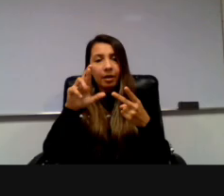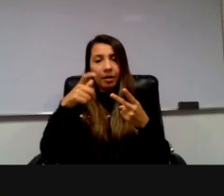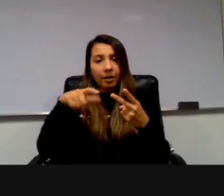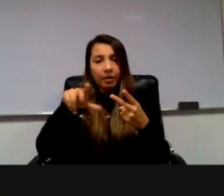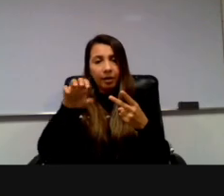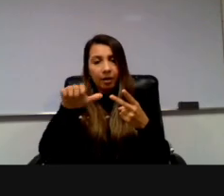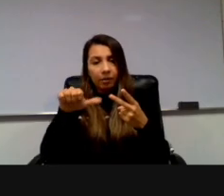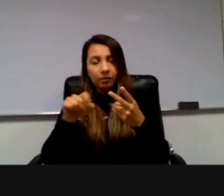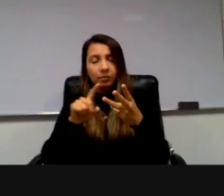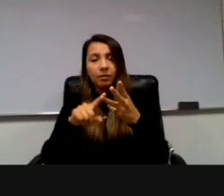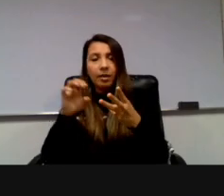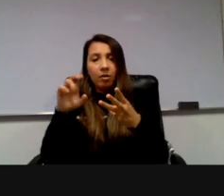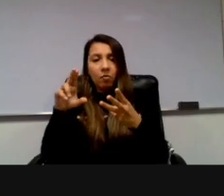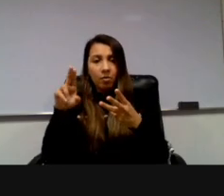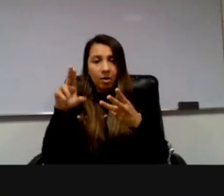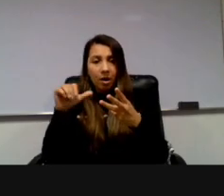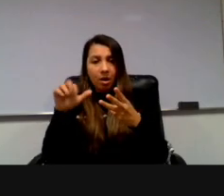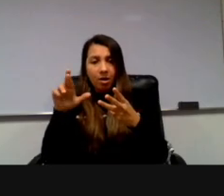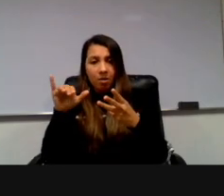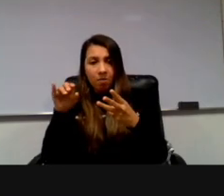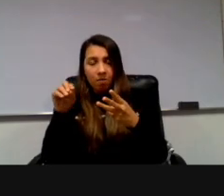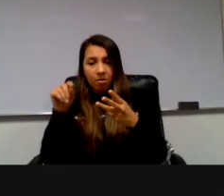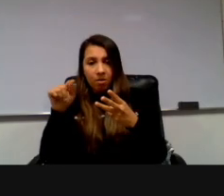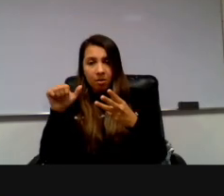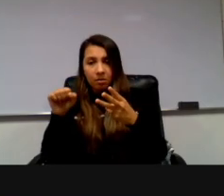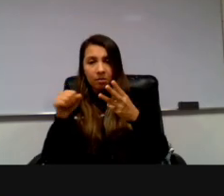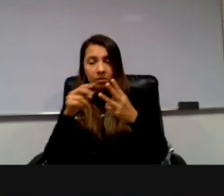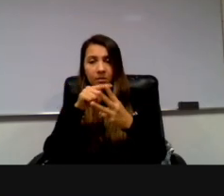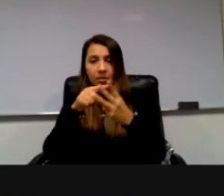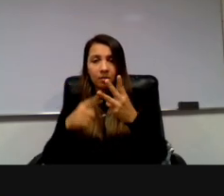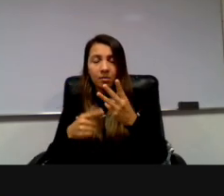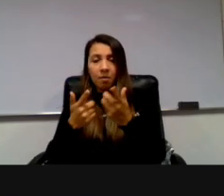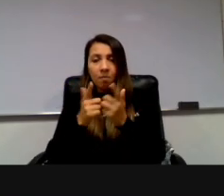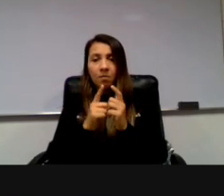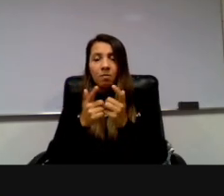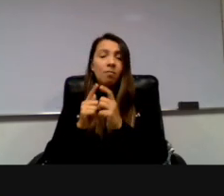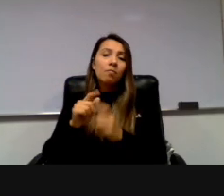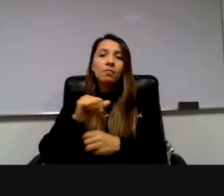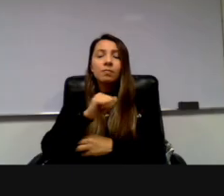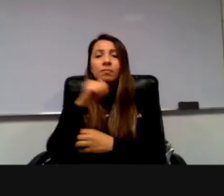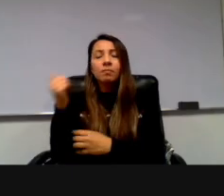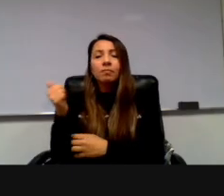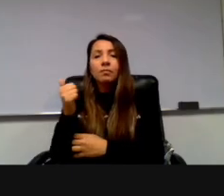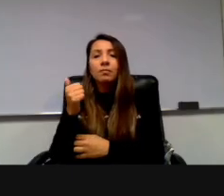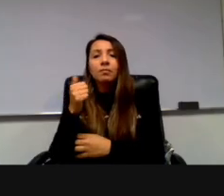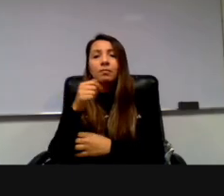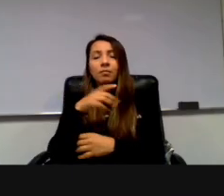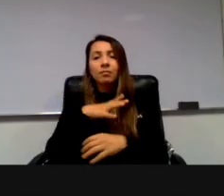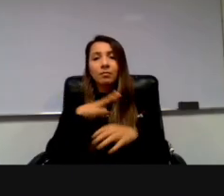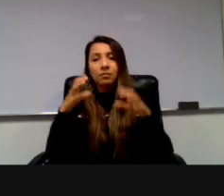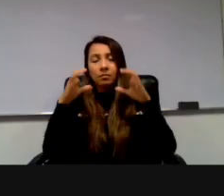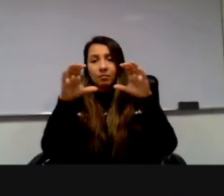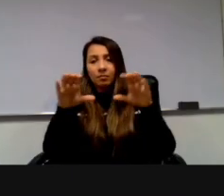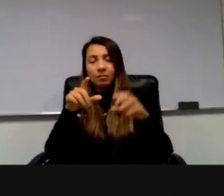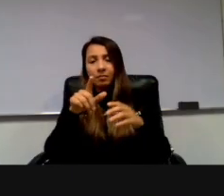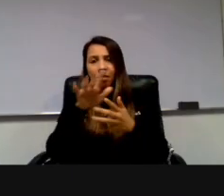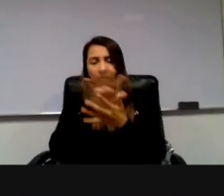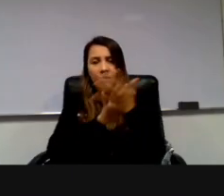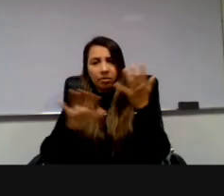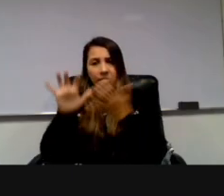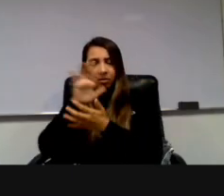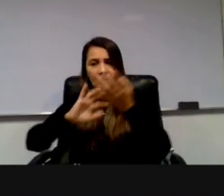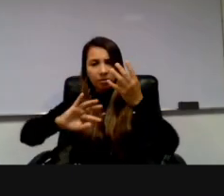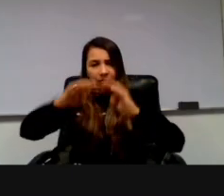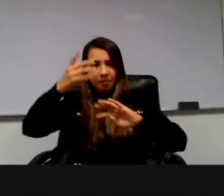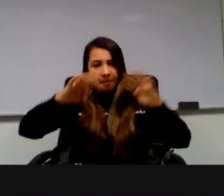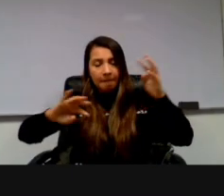grupos independientes, pero otros genes nos muestran a las arqueas, bacterias y eucariontes revueltos, ¿no?